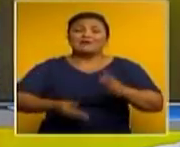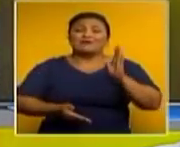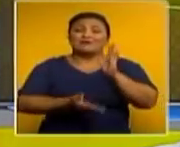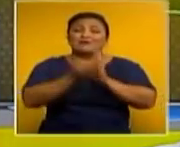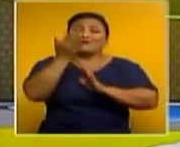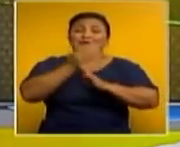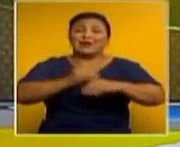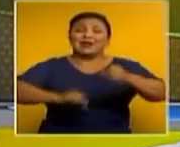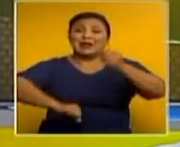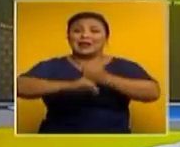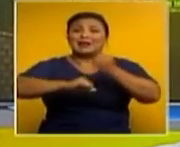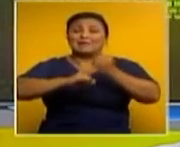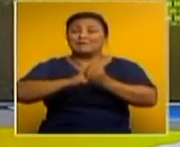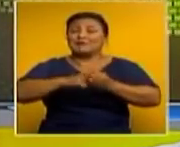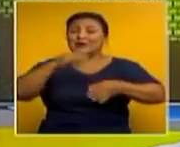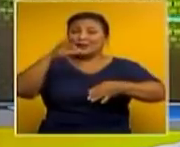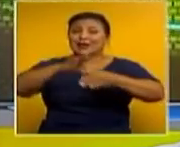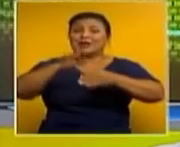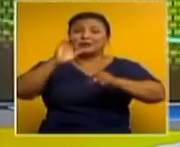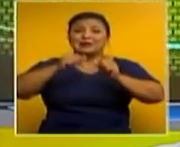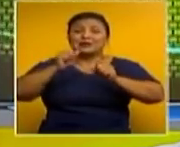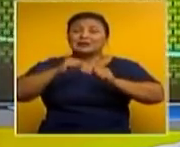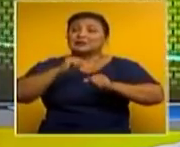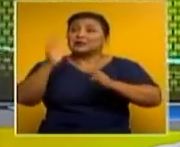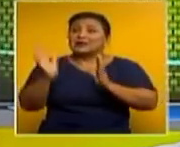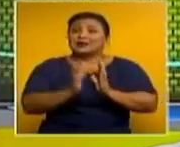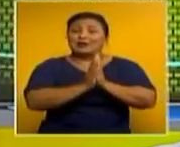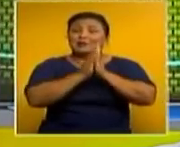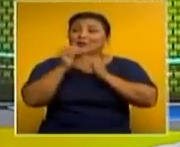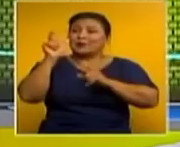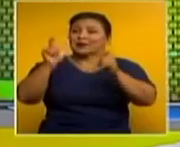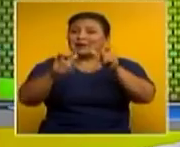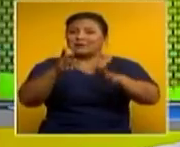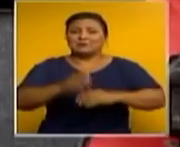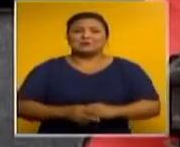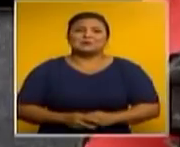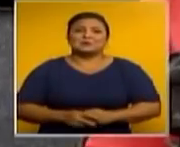demuestra que los temas reflejan los pedidos de los ciudadanos.